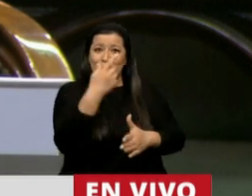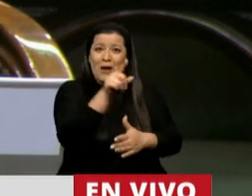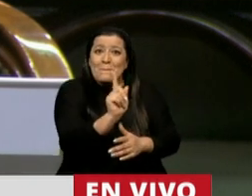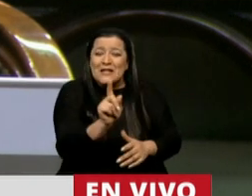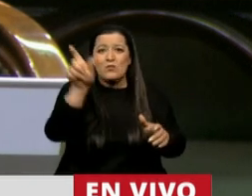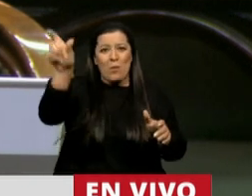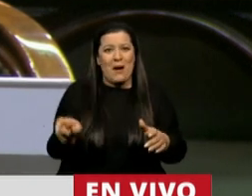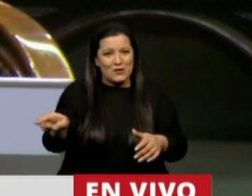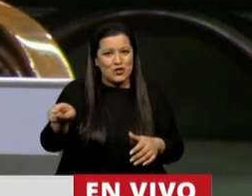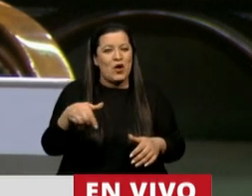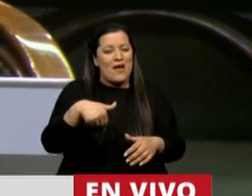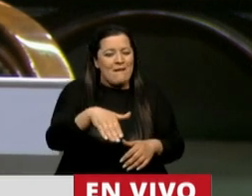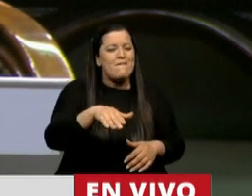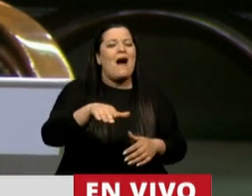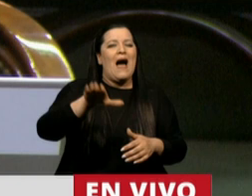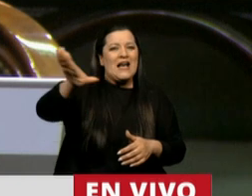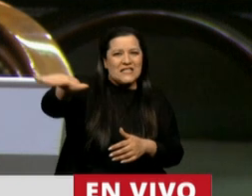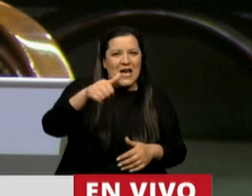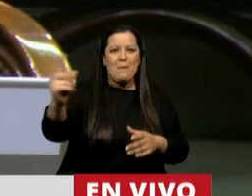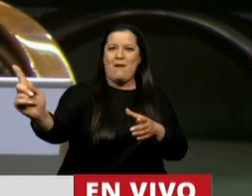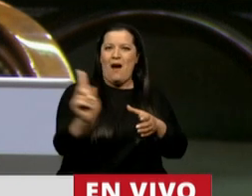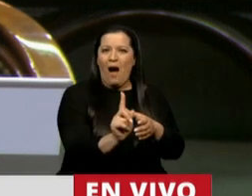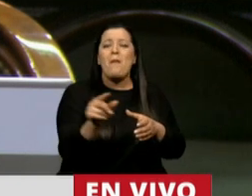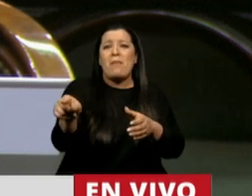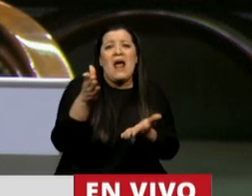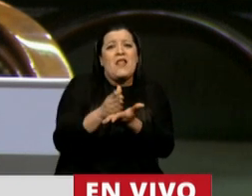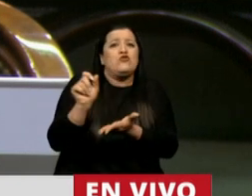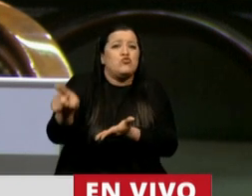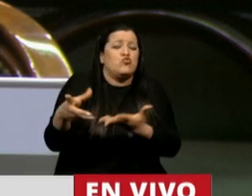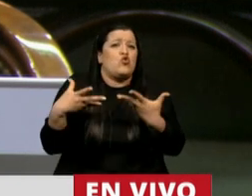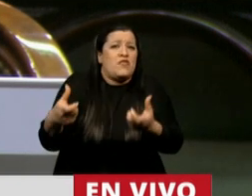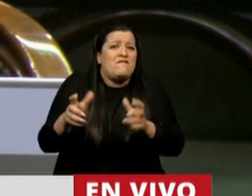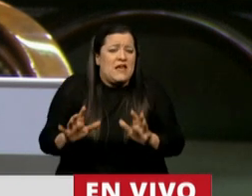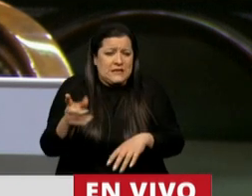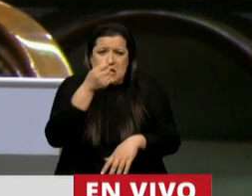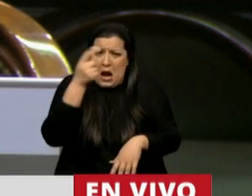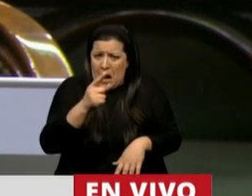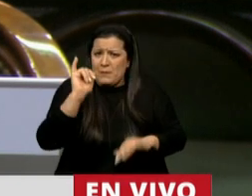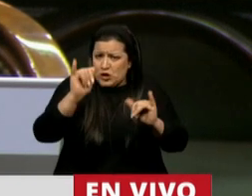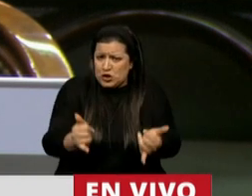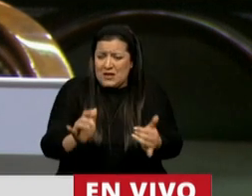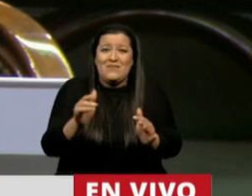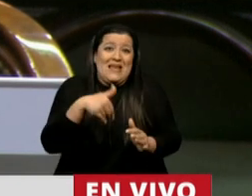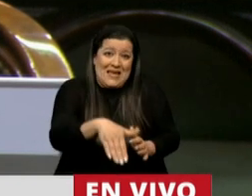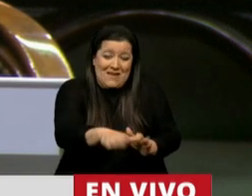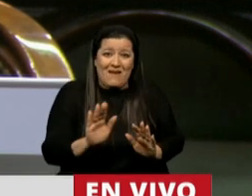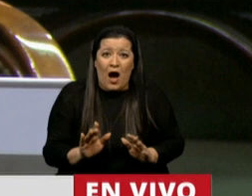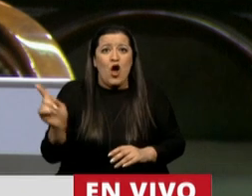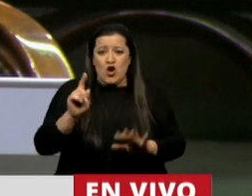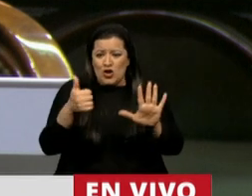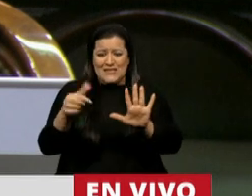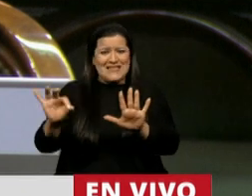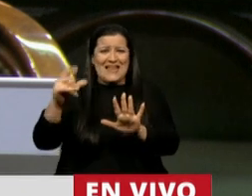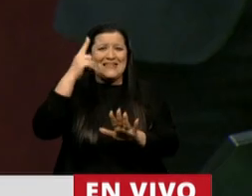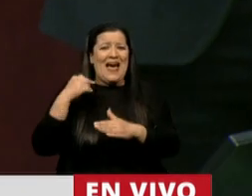dicha persona fuese citada para que ejerciera su derecho de defensa en forma inmediata y no en 60 días